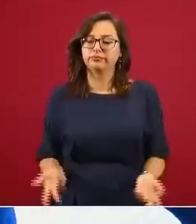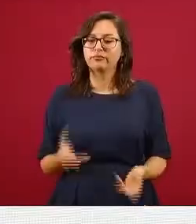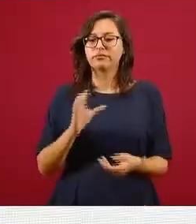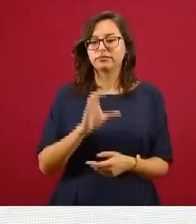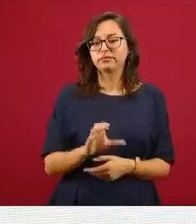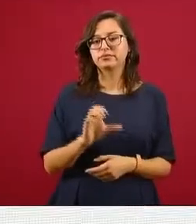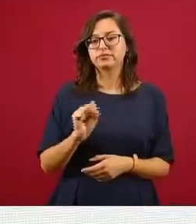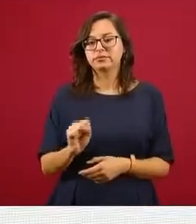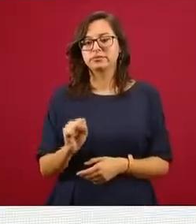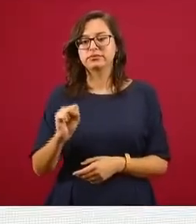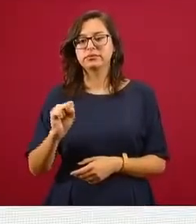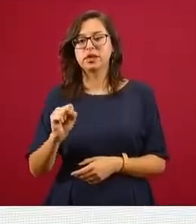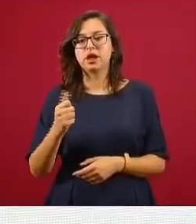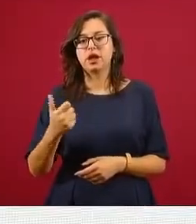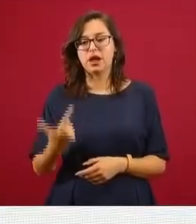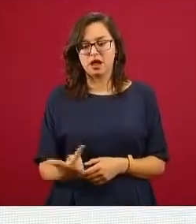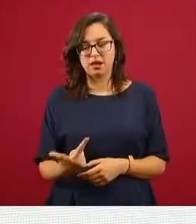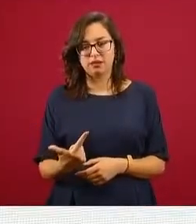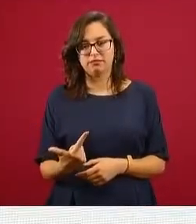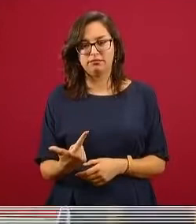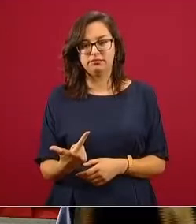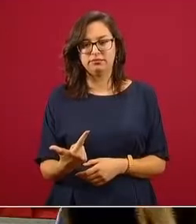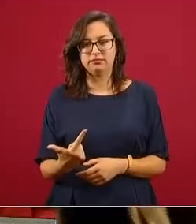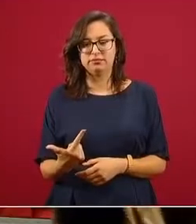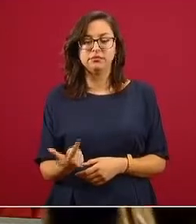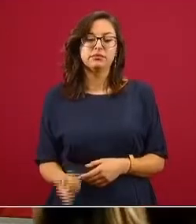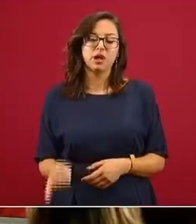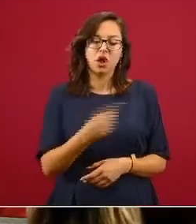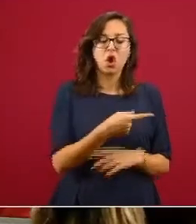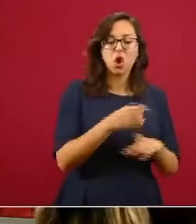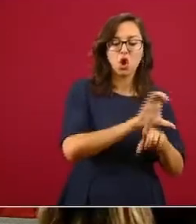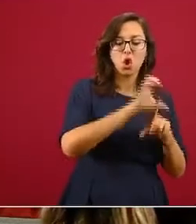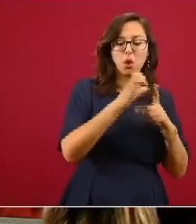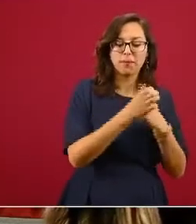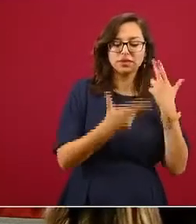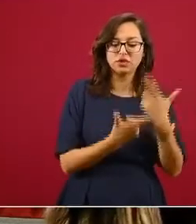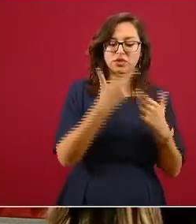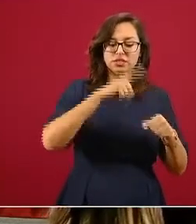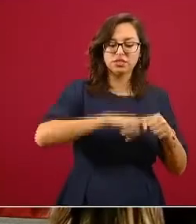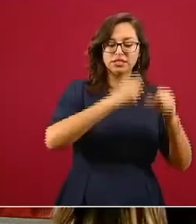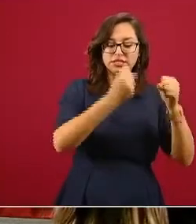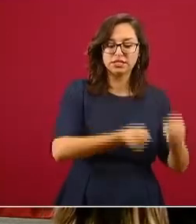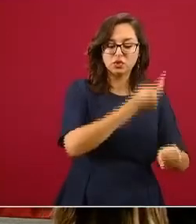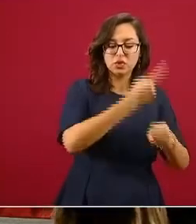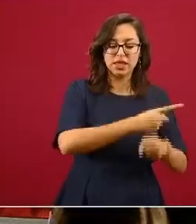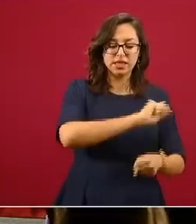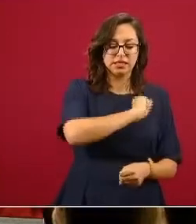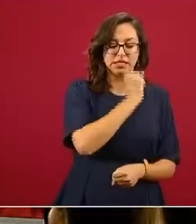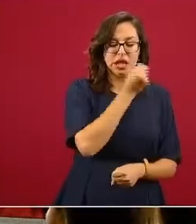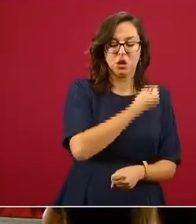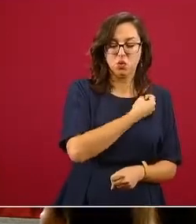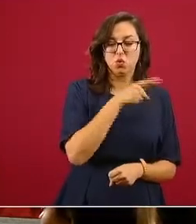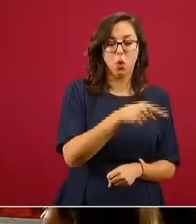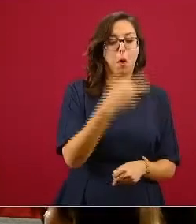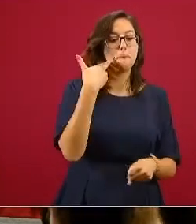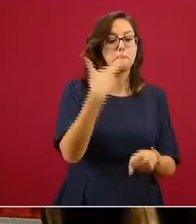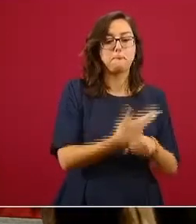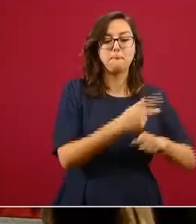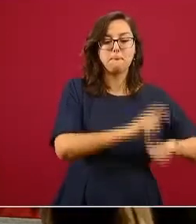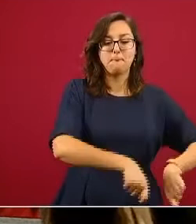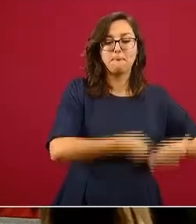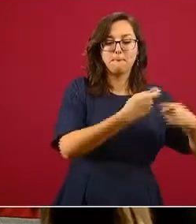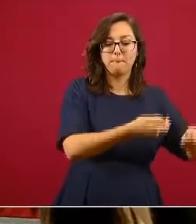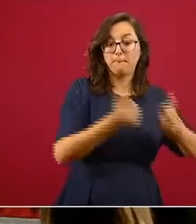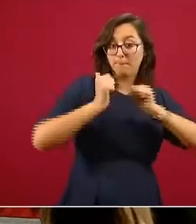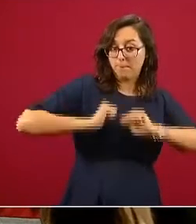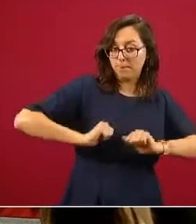Salubridad General. Porque el Comité Nacional para la Seguridad en Salud no tiene competencias como